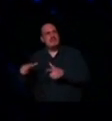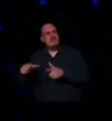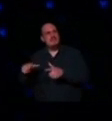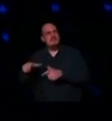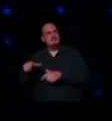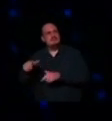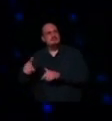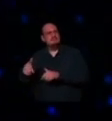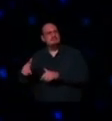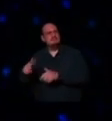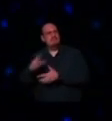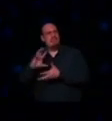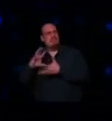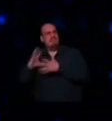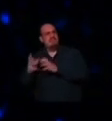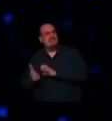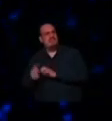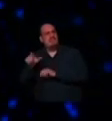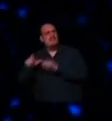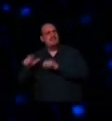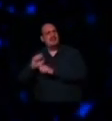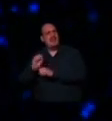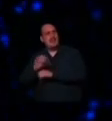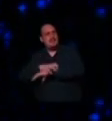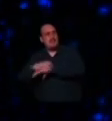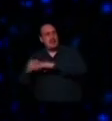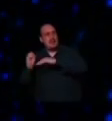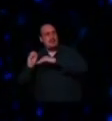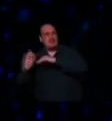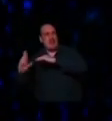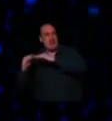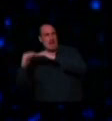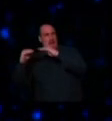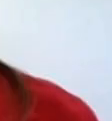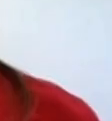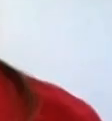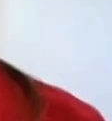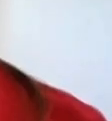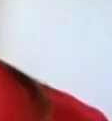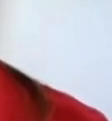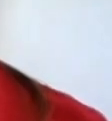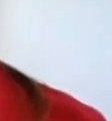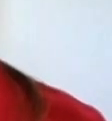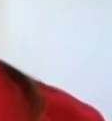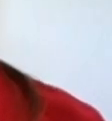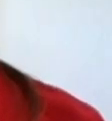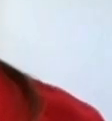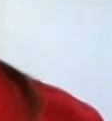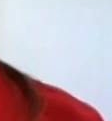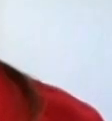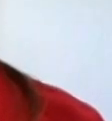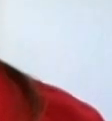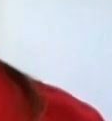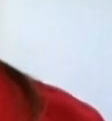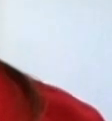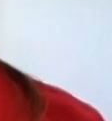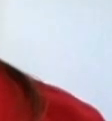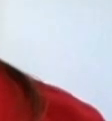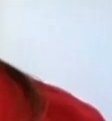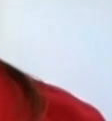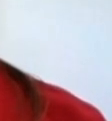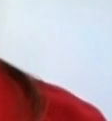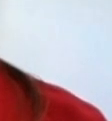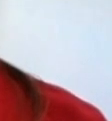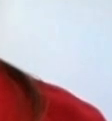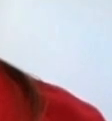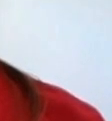a Massa, es algo nunca visto. Uh-huh. Ahora, Cecilia, te pregunto, ¿cuál es la agenda un poco de los